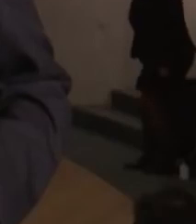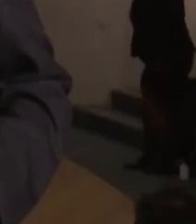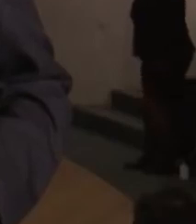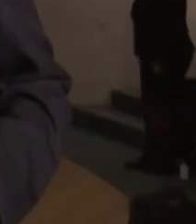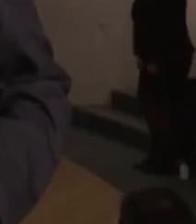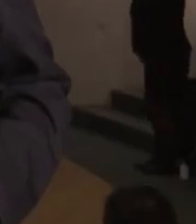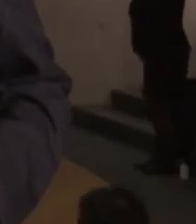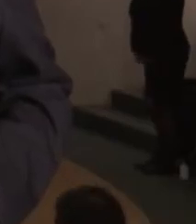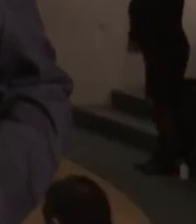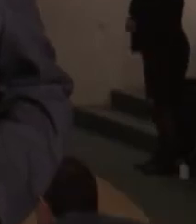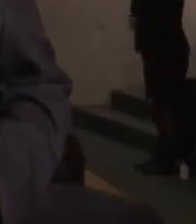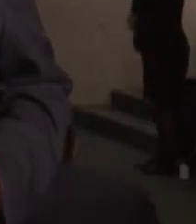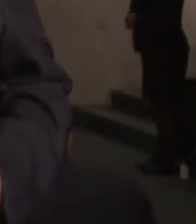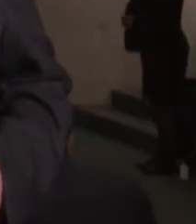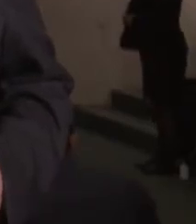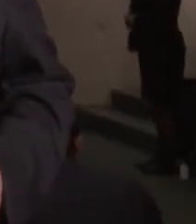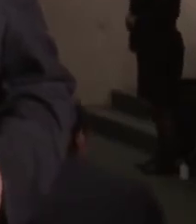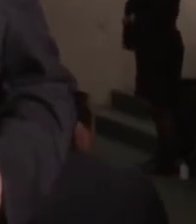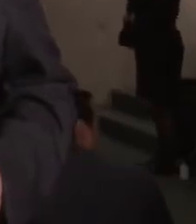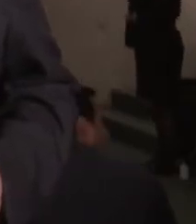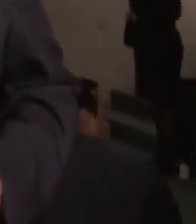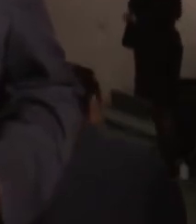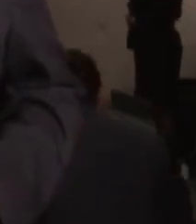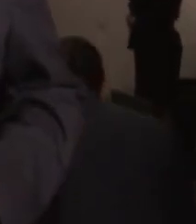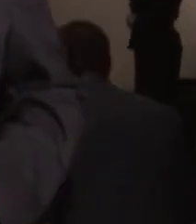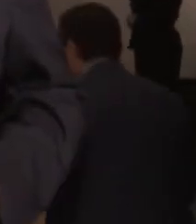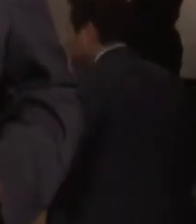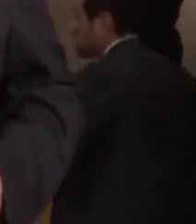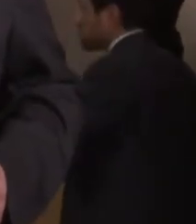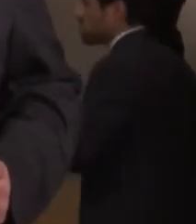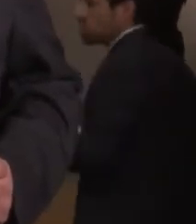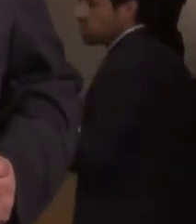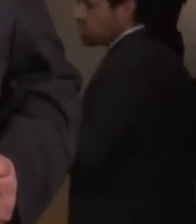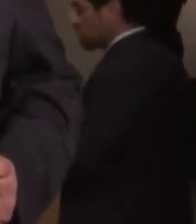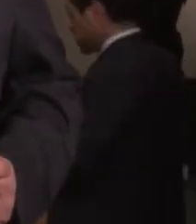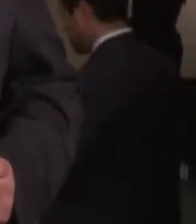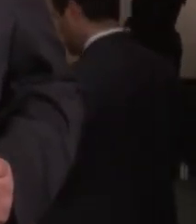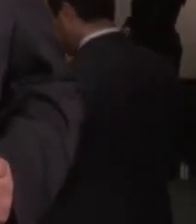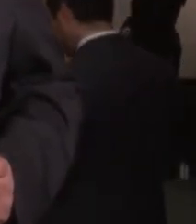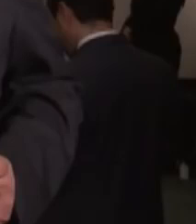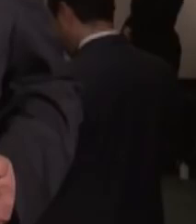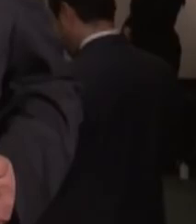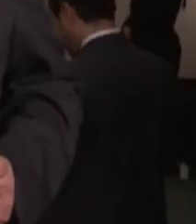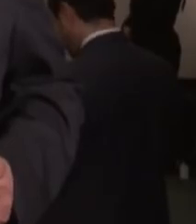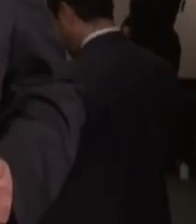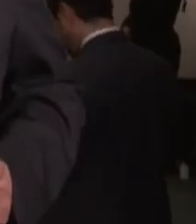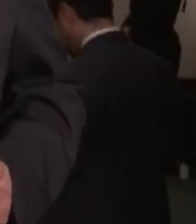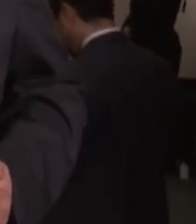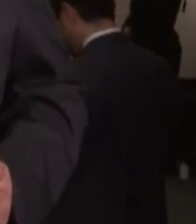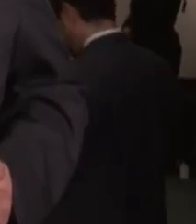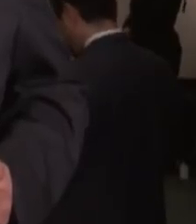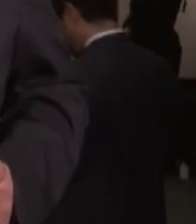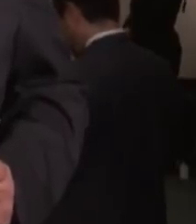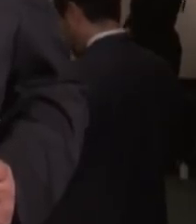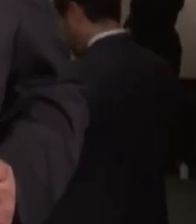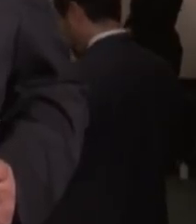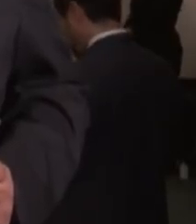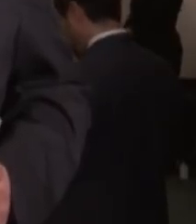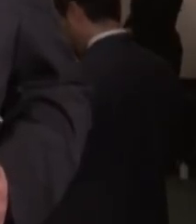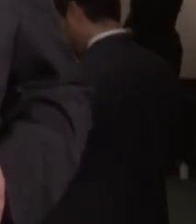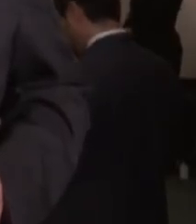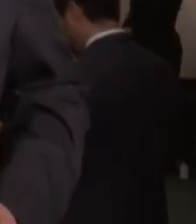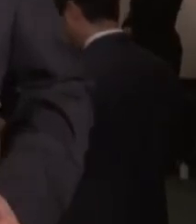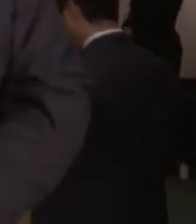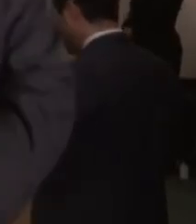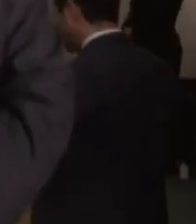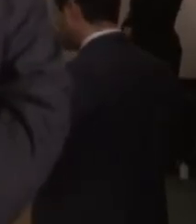de Morena, una cuenta conjunta de nulidad de la elección en diversos ayuntamientos de Michoacán, pero todo se encuentra dispuesto para que se lleve a cabo esta sesión pública.